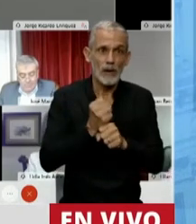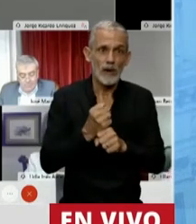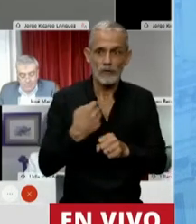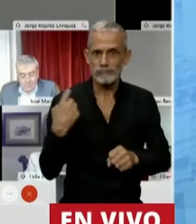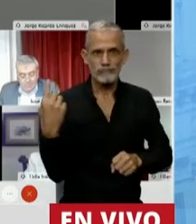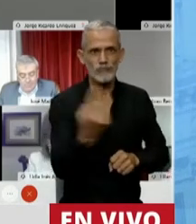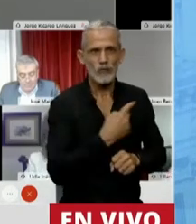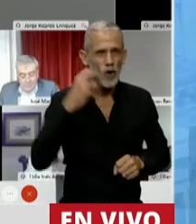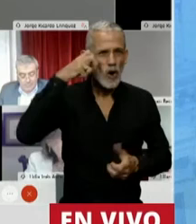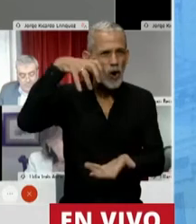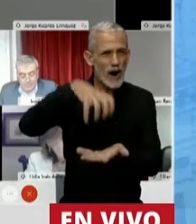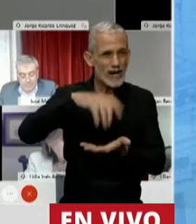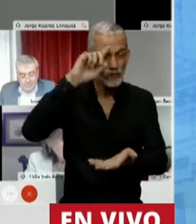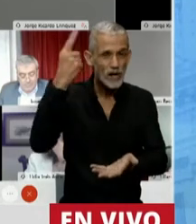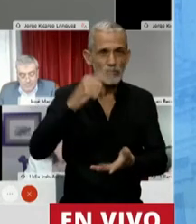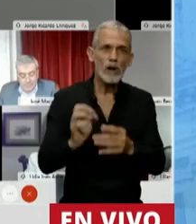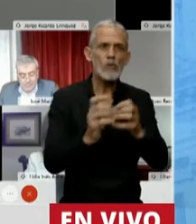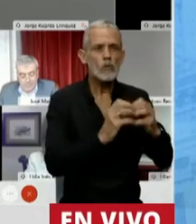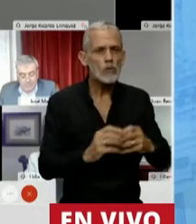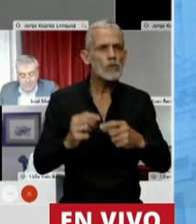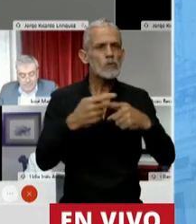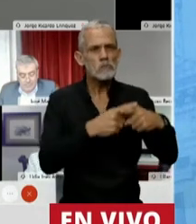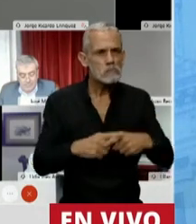la, del Congreso Nacional,